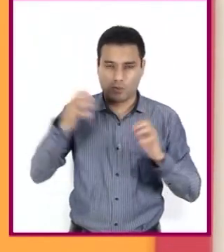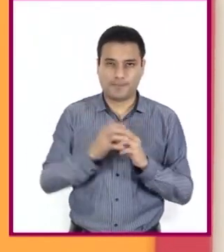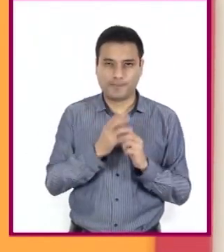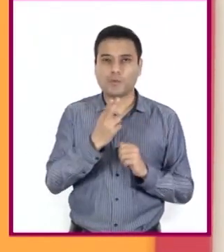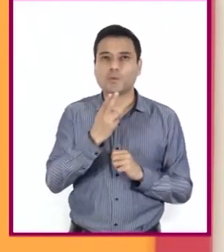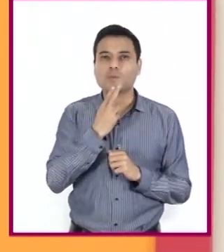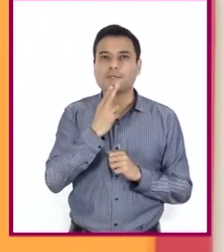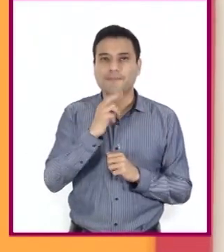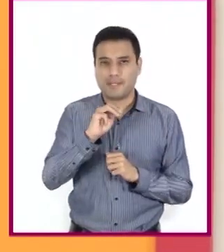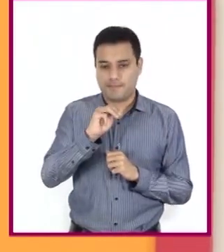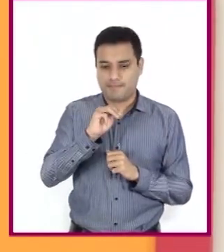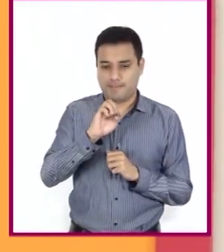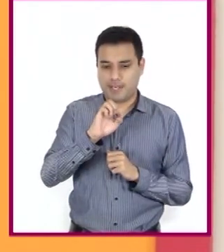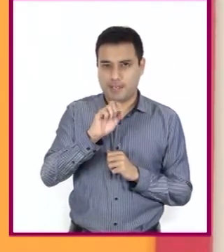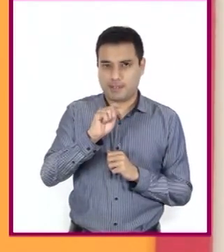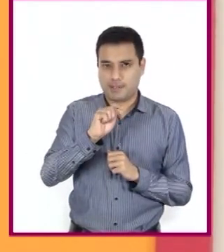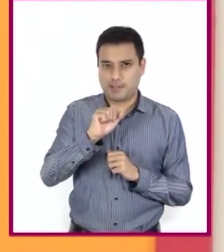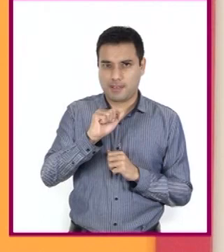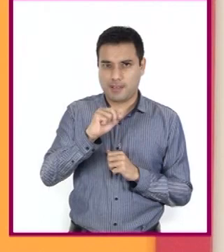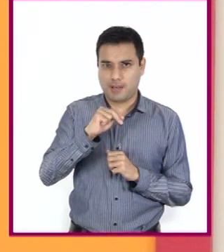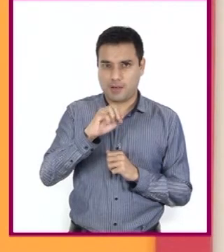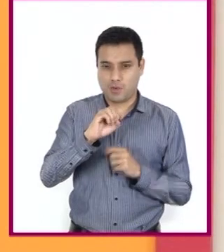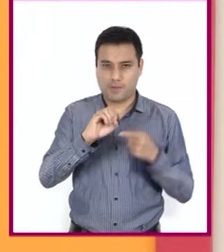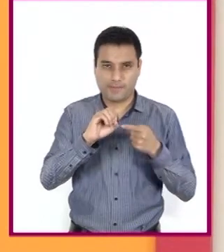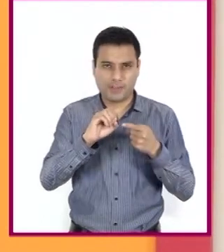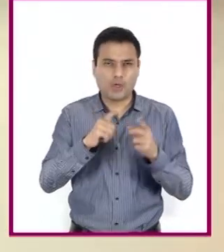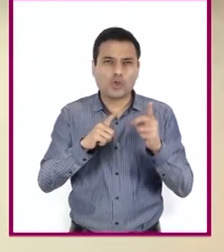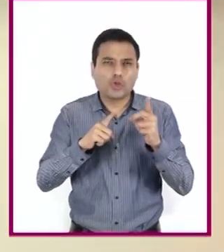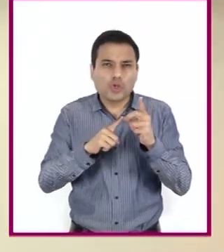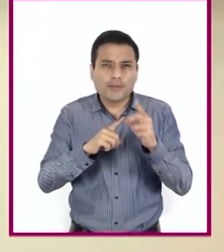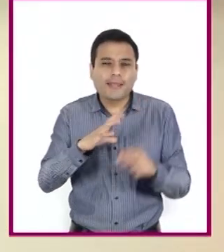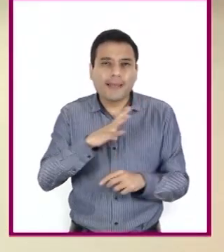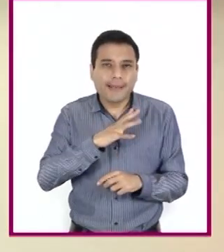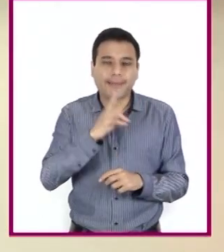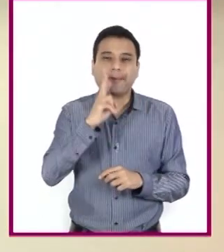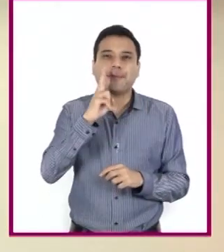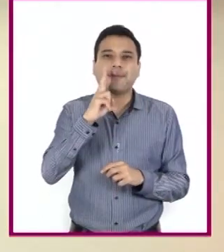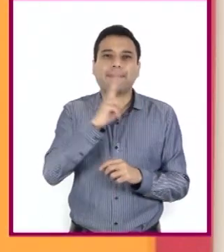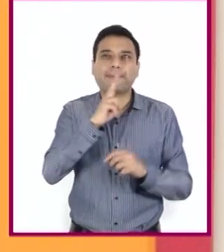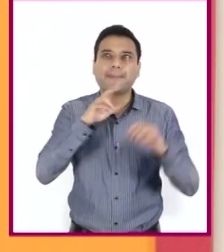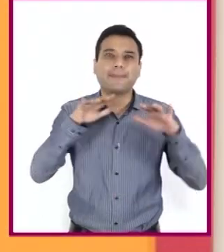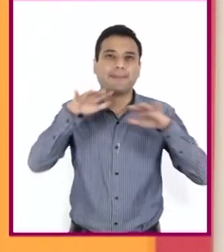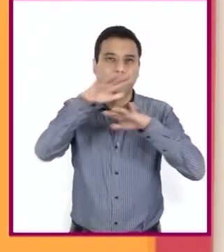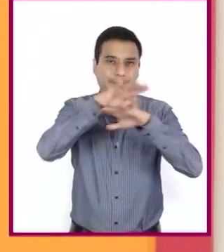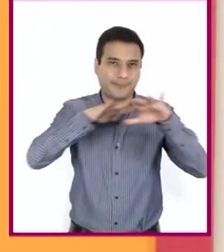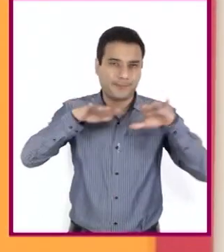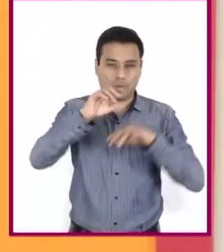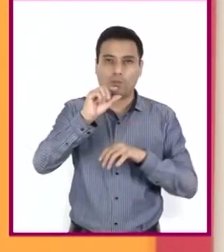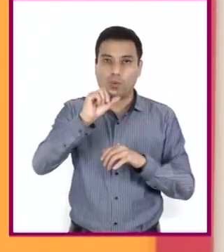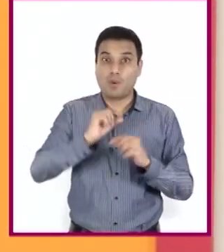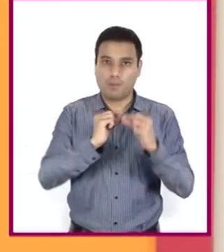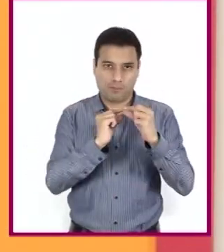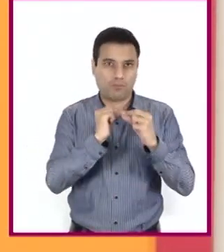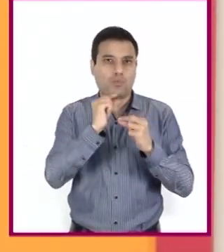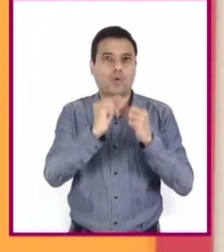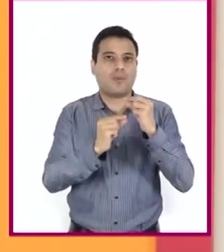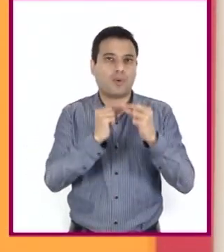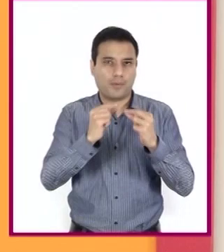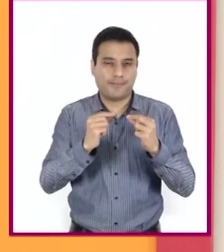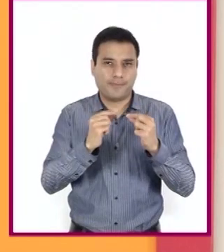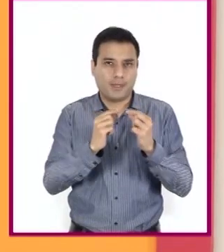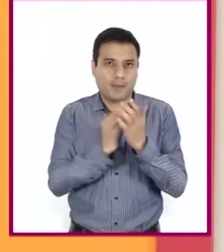metano, un gas que se encuentra normalmente en la atmósfera en bajas concentraciones, pero que ha ido en aumento por la actividad